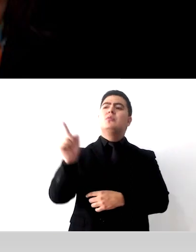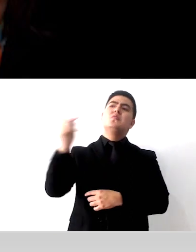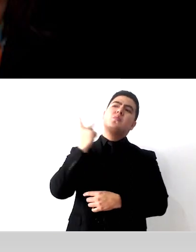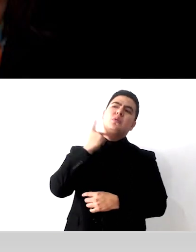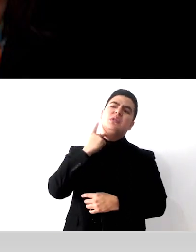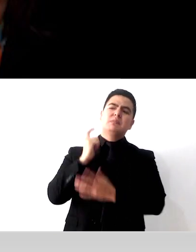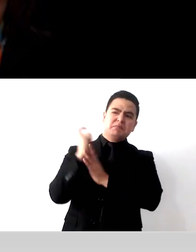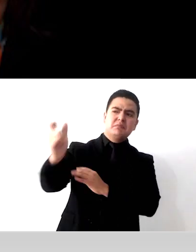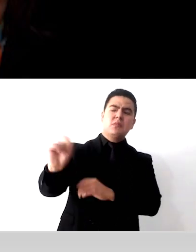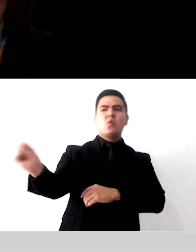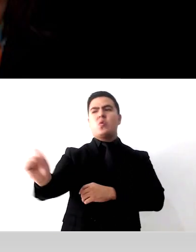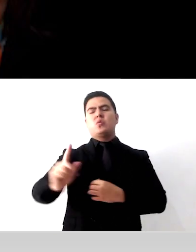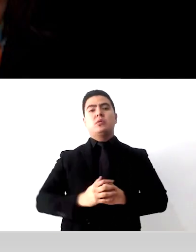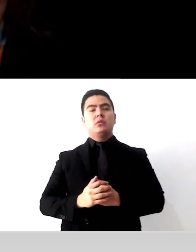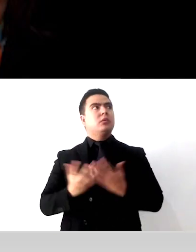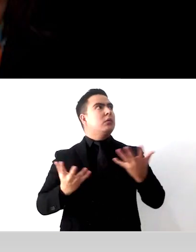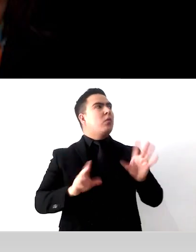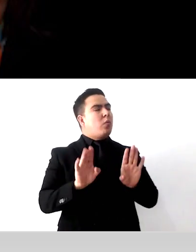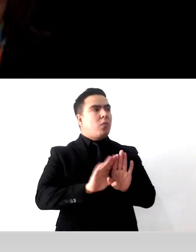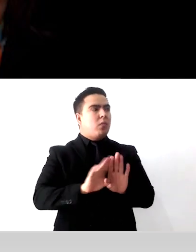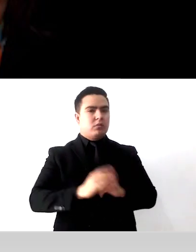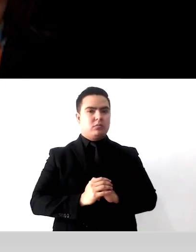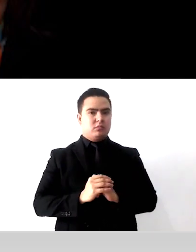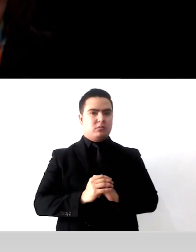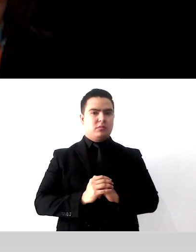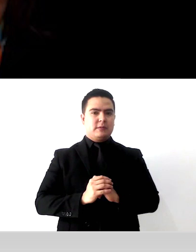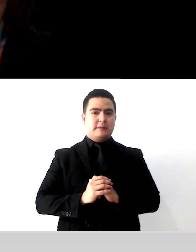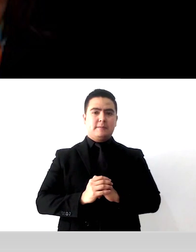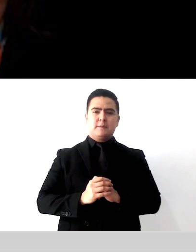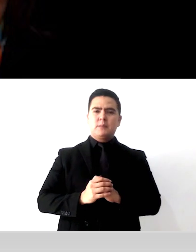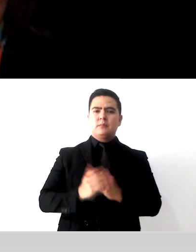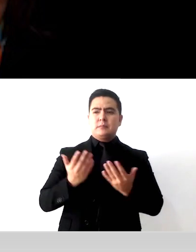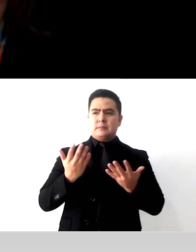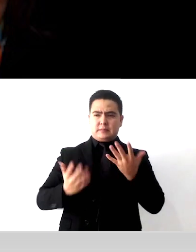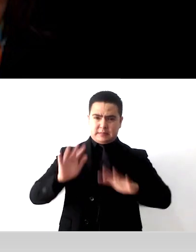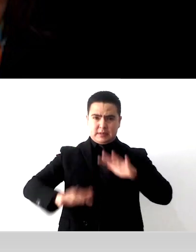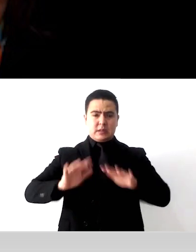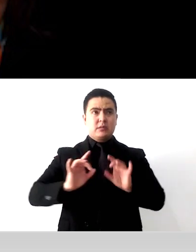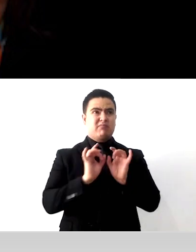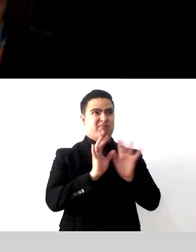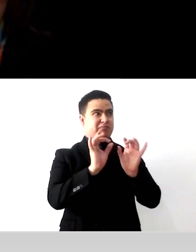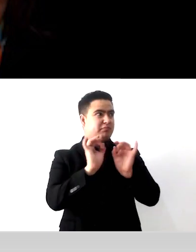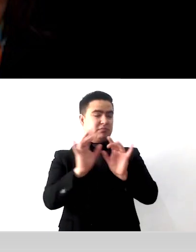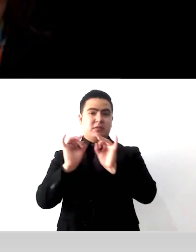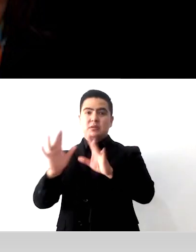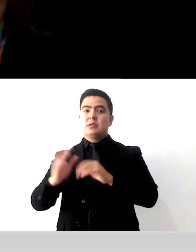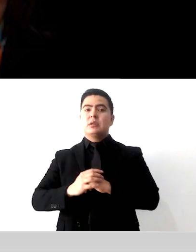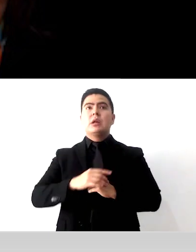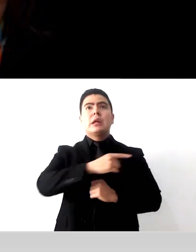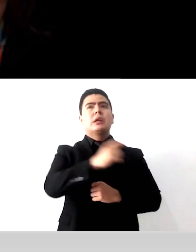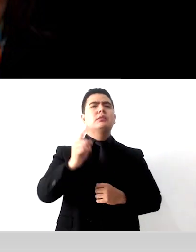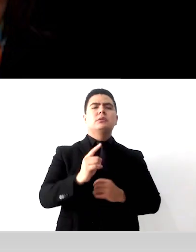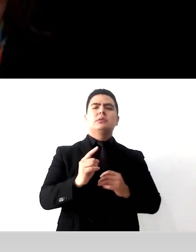diferencia probada de acceso a tiempos de los que tienen los partidos políticos para radio y televisión y